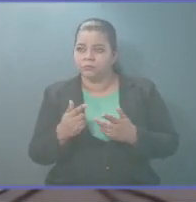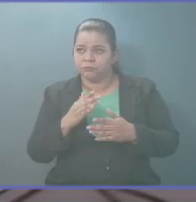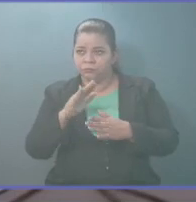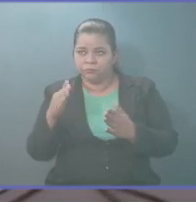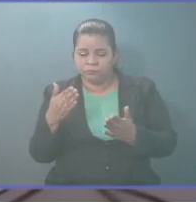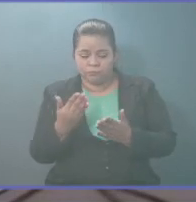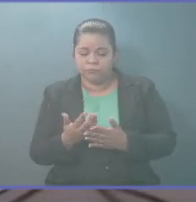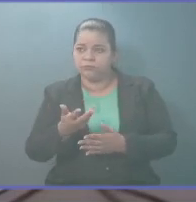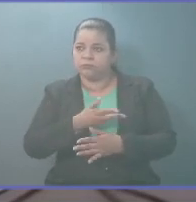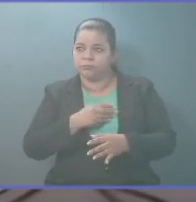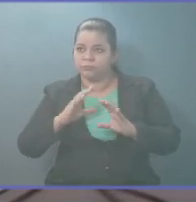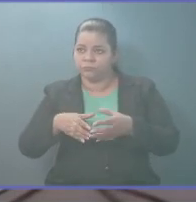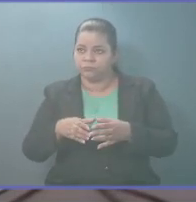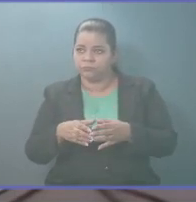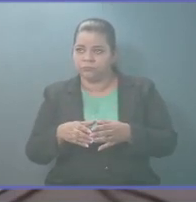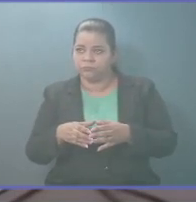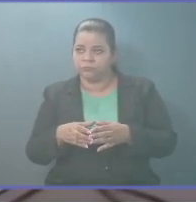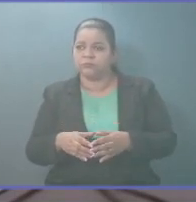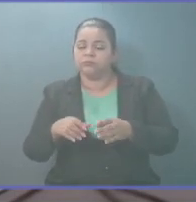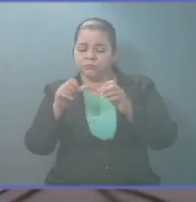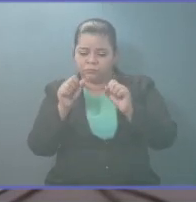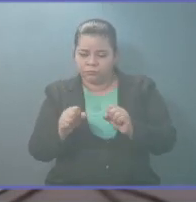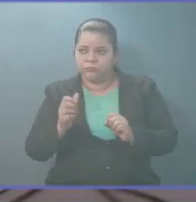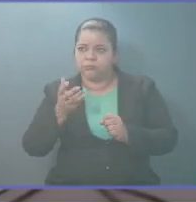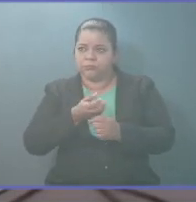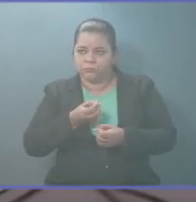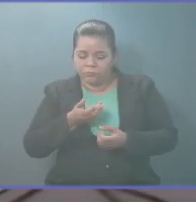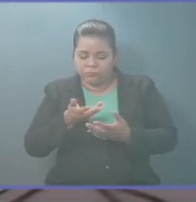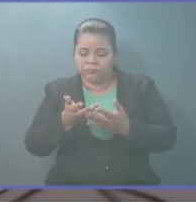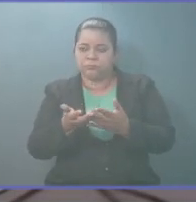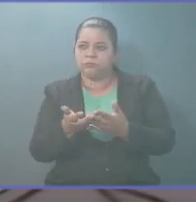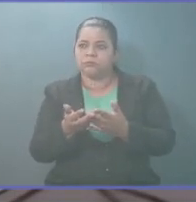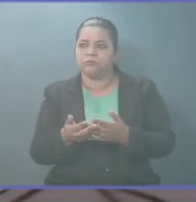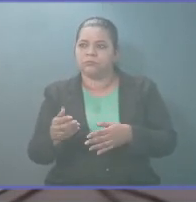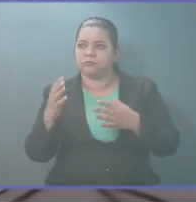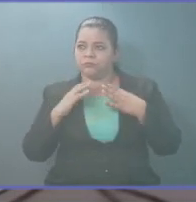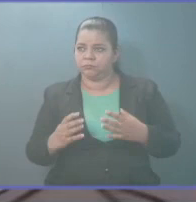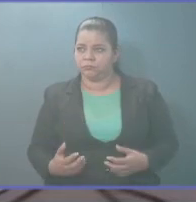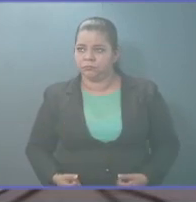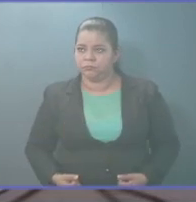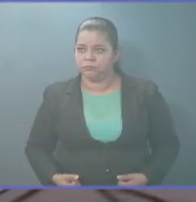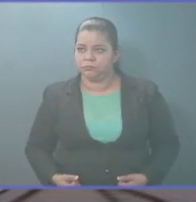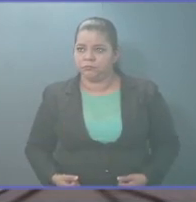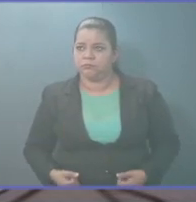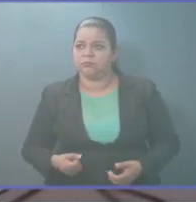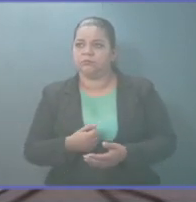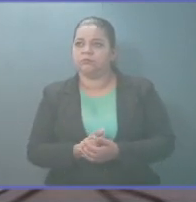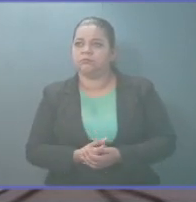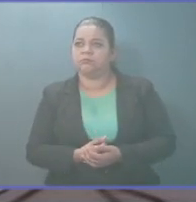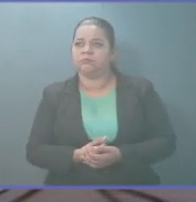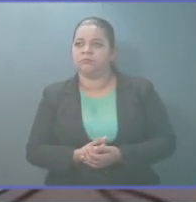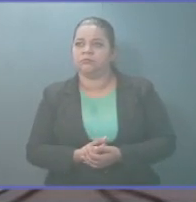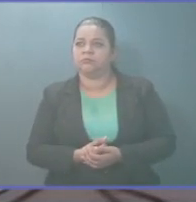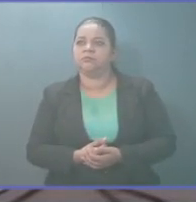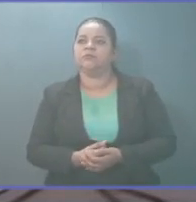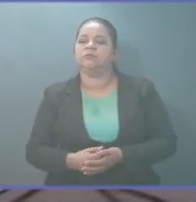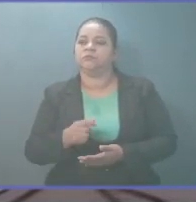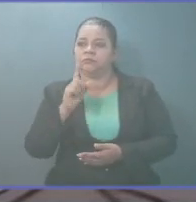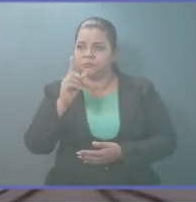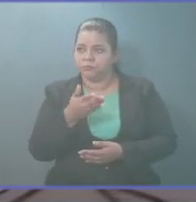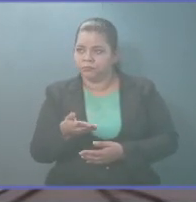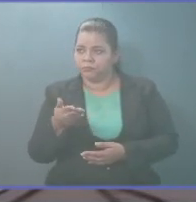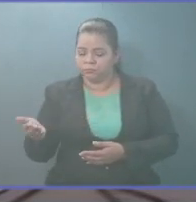Exacto. Con esa redacción. Así Sí, es. creo que tiene razón, porque el Pleno, recuérdense que está conformado tanto por las instituciones públicas como